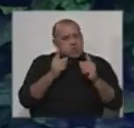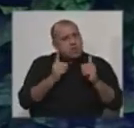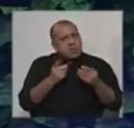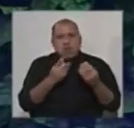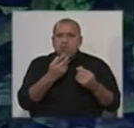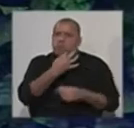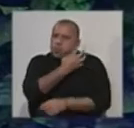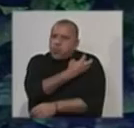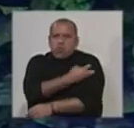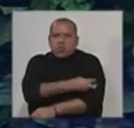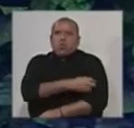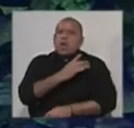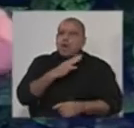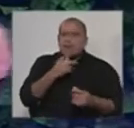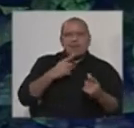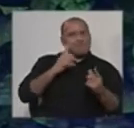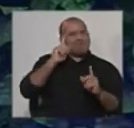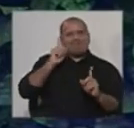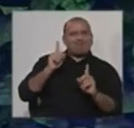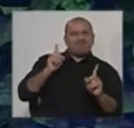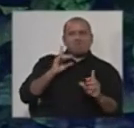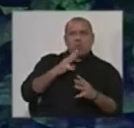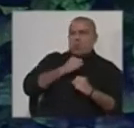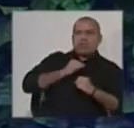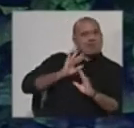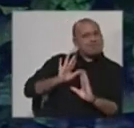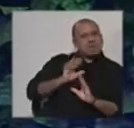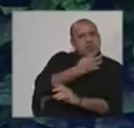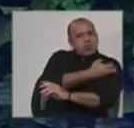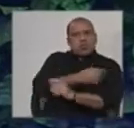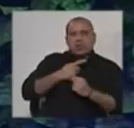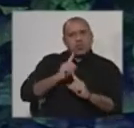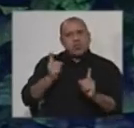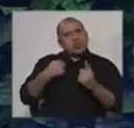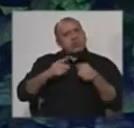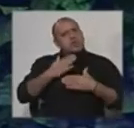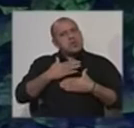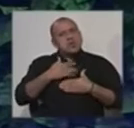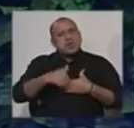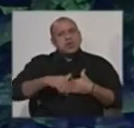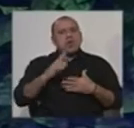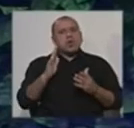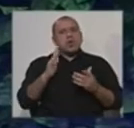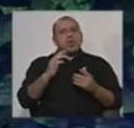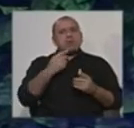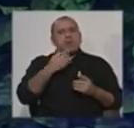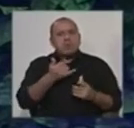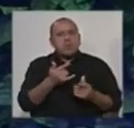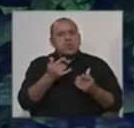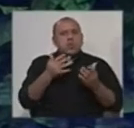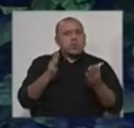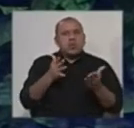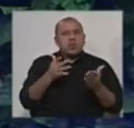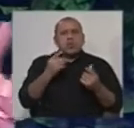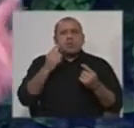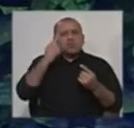que empiezan a reaccionar de una manera que es nacionalista y que se crean digamos se convencen de que están perdiendo